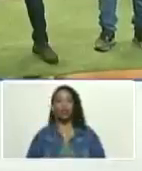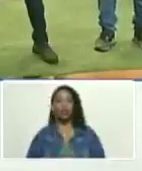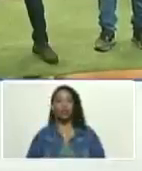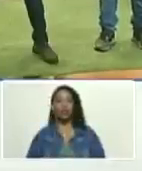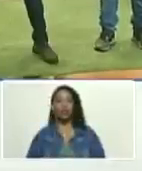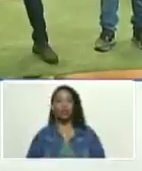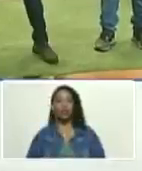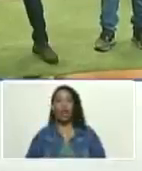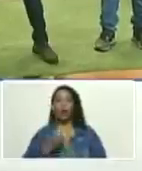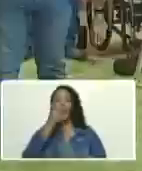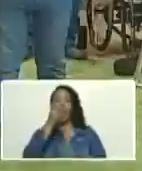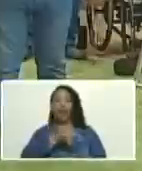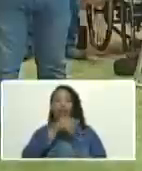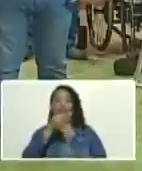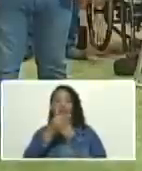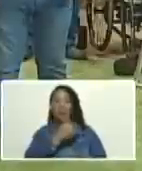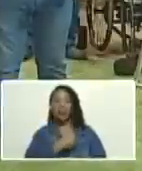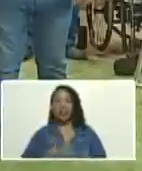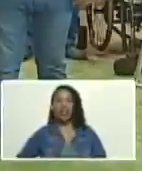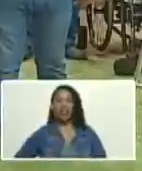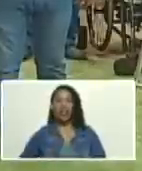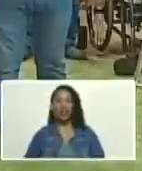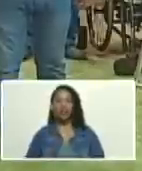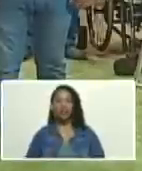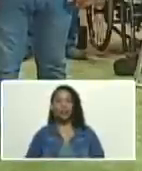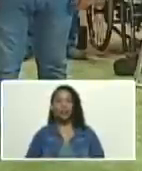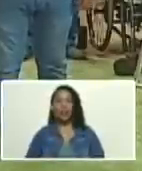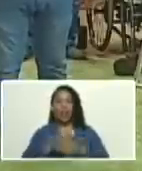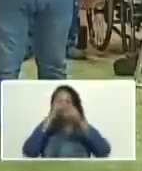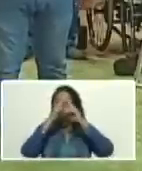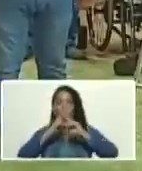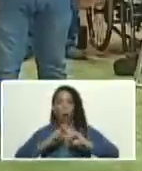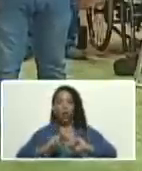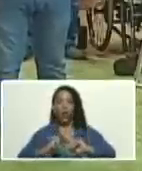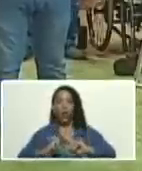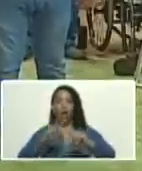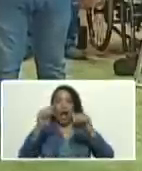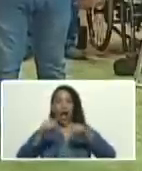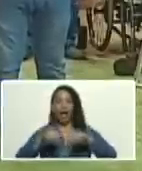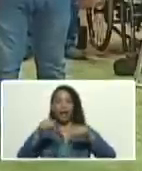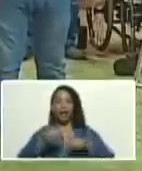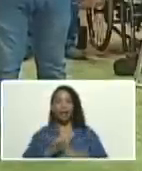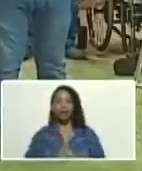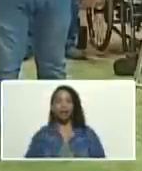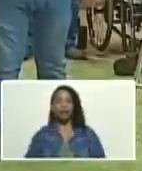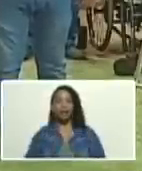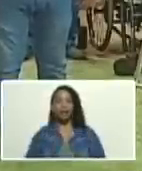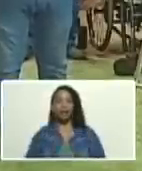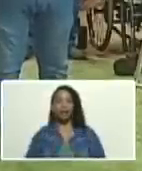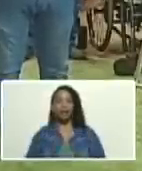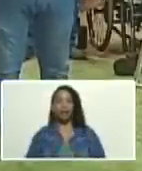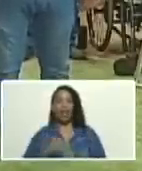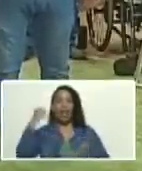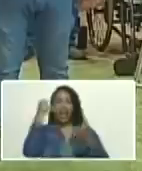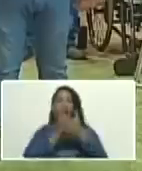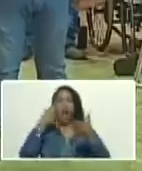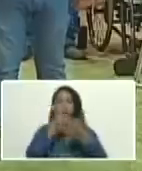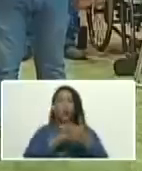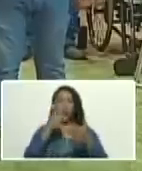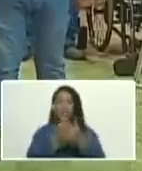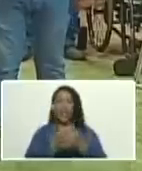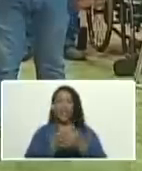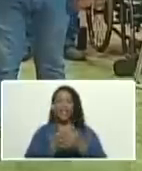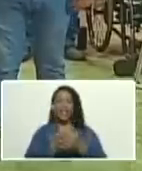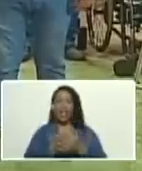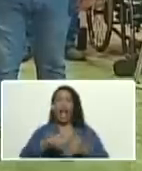Muy buenas tardes, presidente. Un honor estar aquí como clase obrera aguerrida, dando la lucha y la batalla.